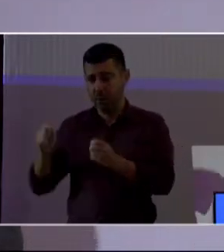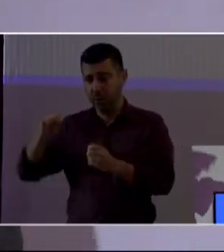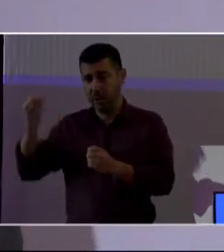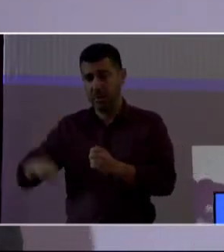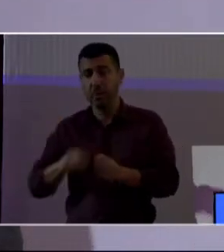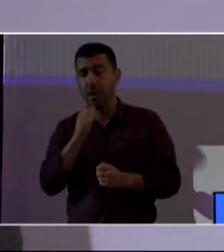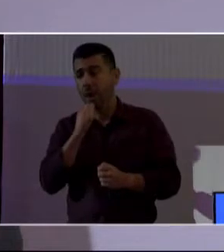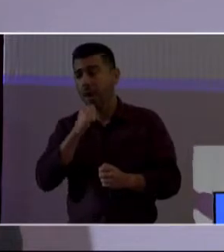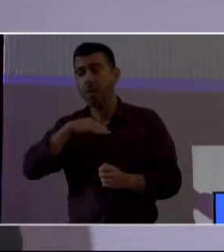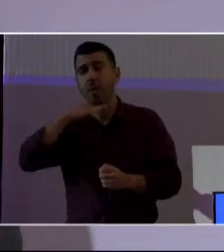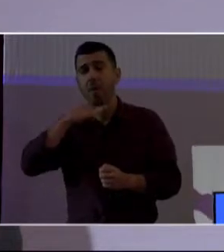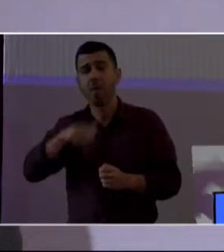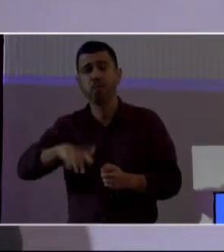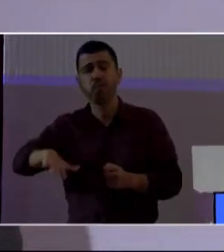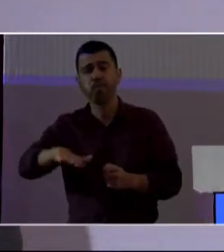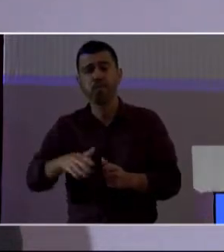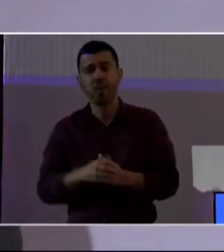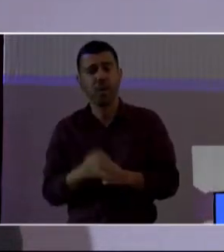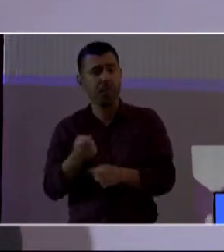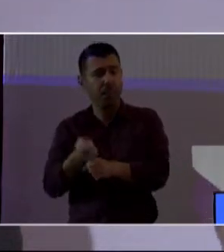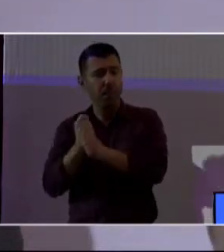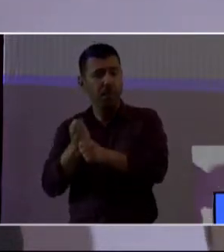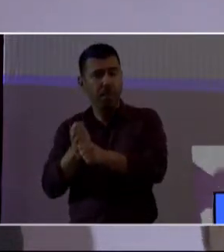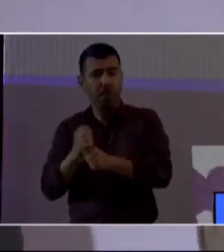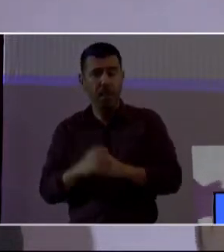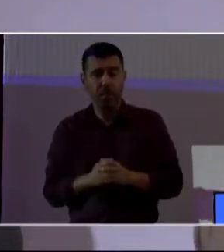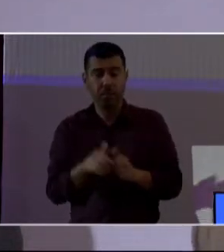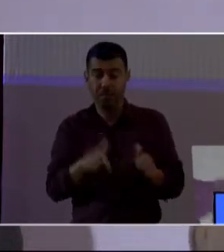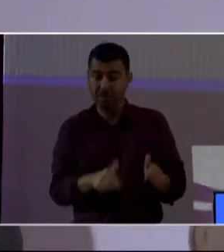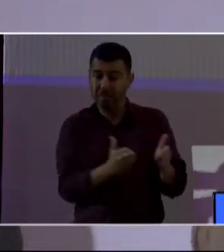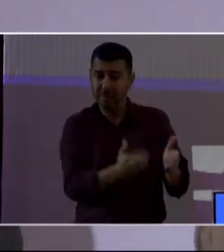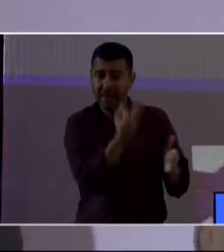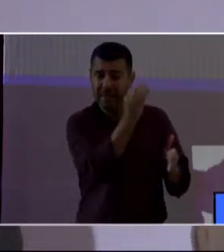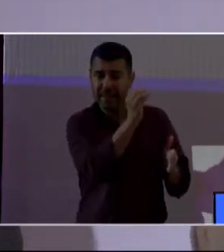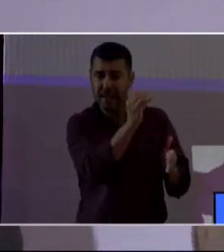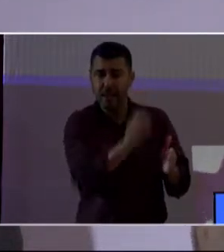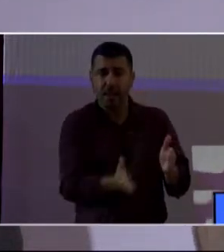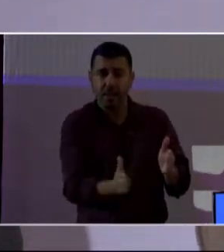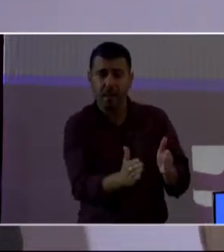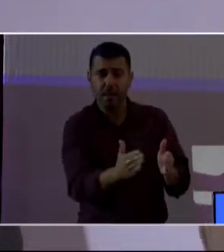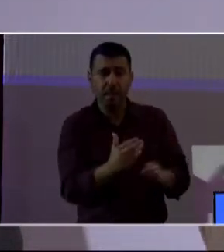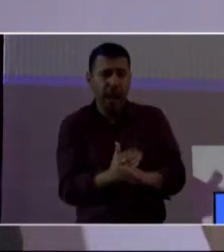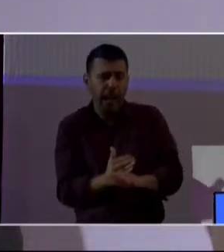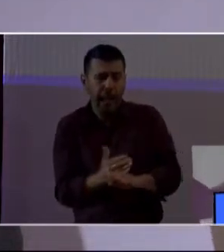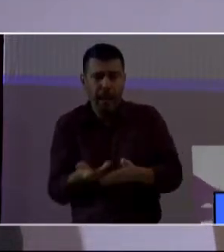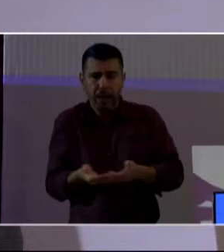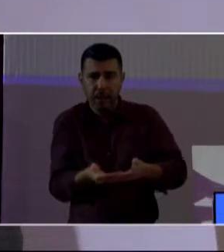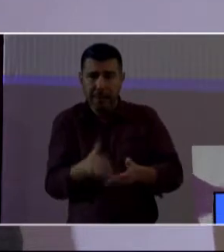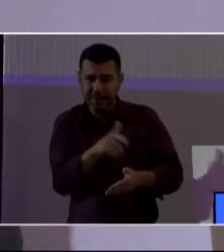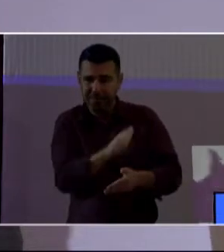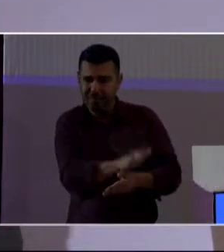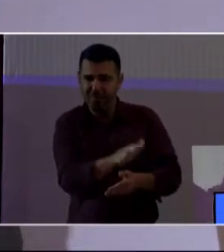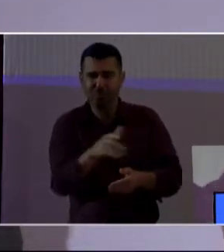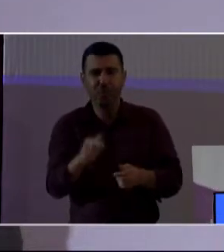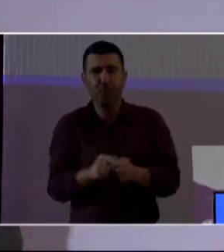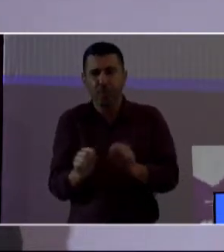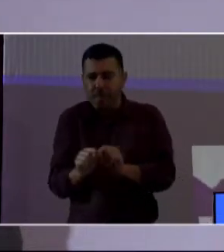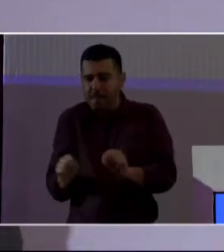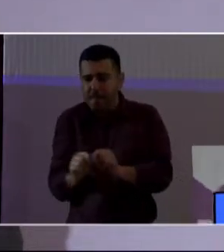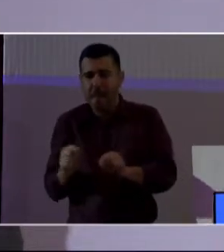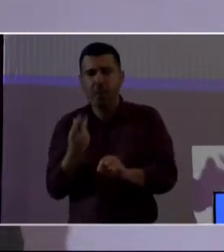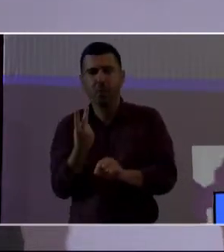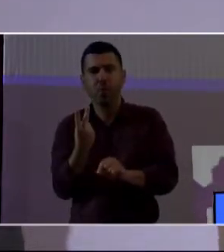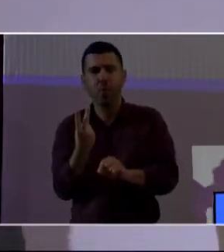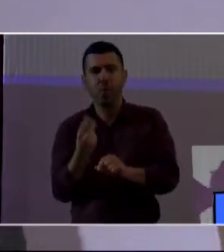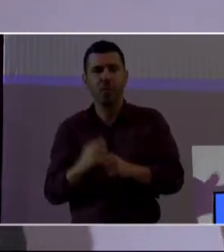normal son 30 levinos por metro cúbico. Entonces nosotros entendimos un elemento